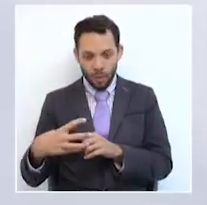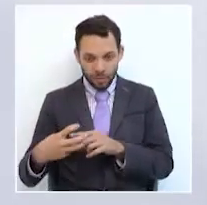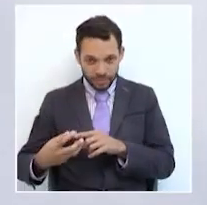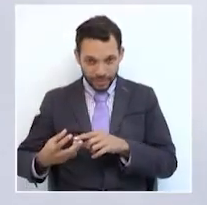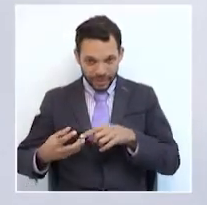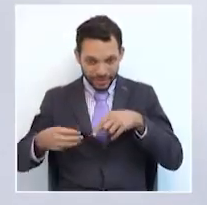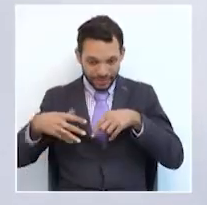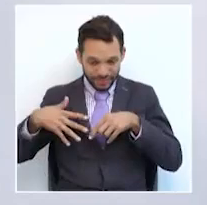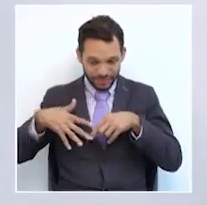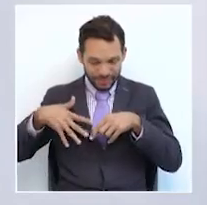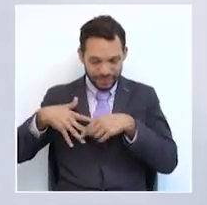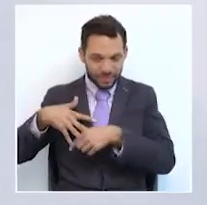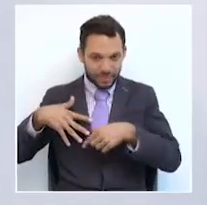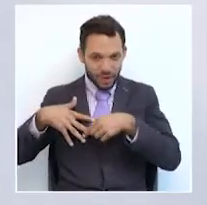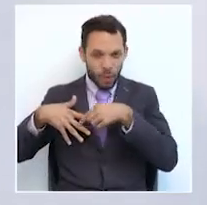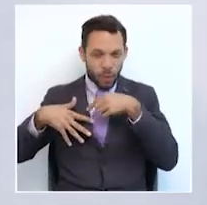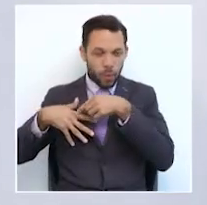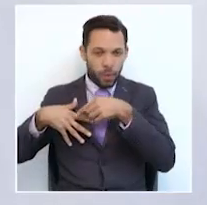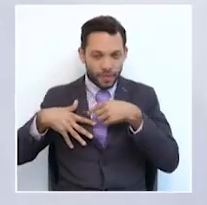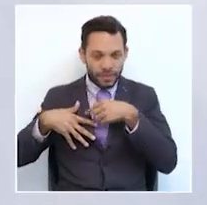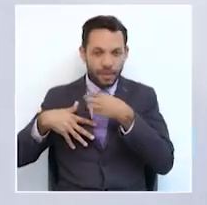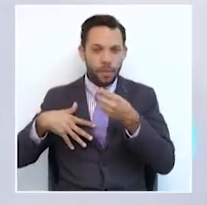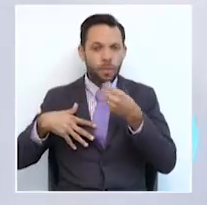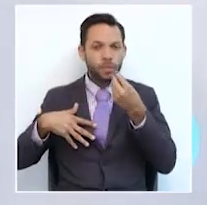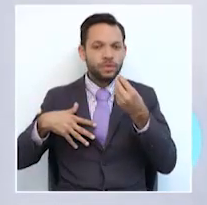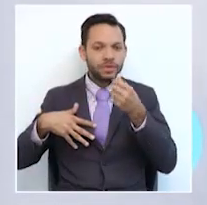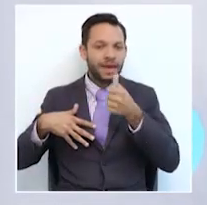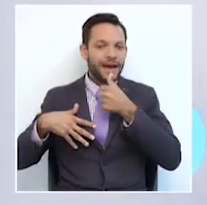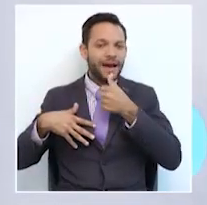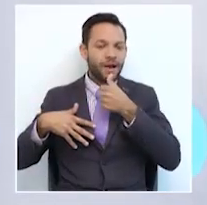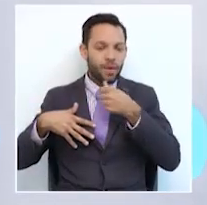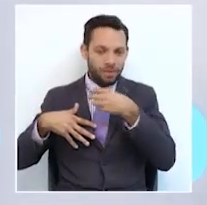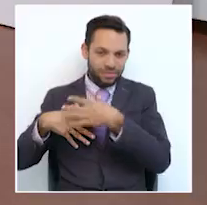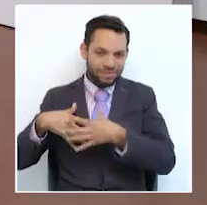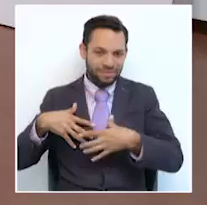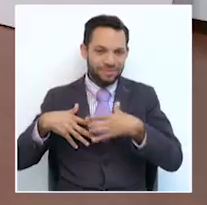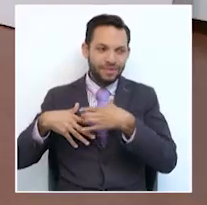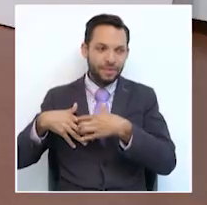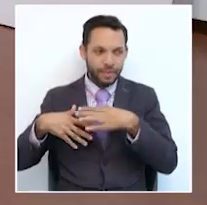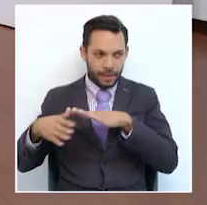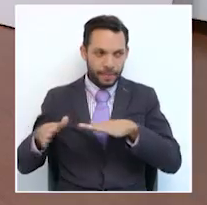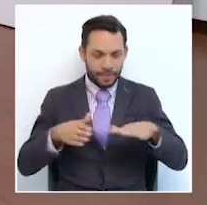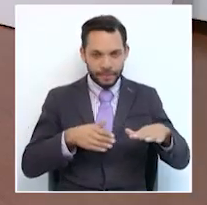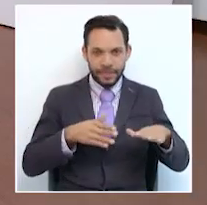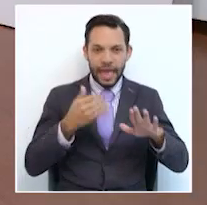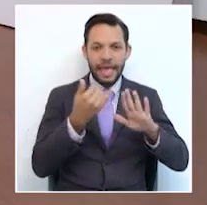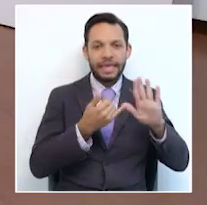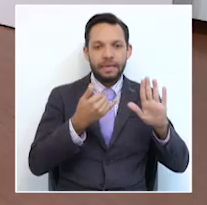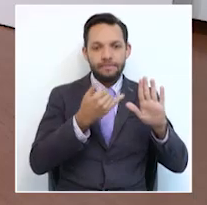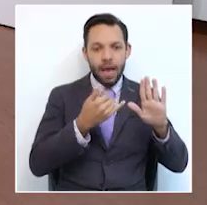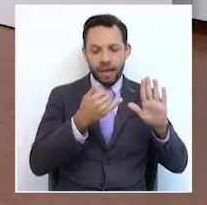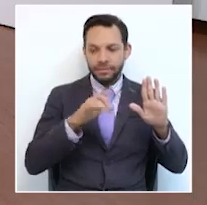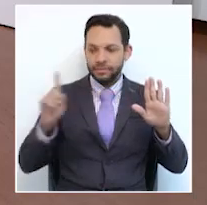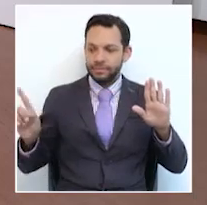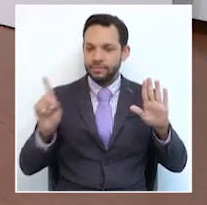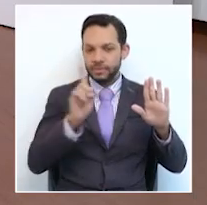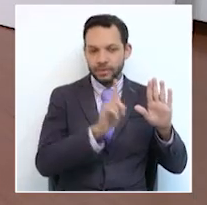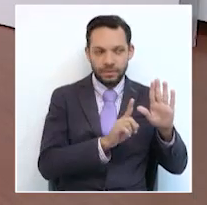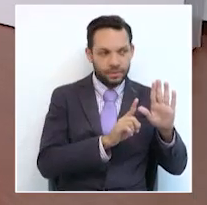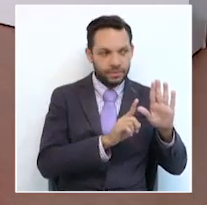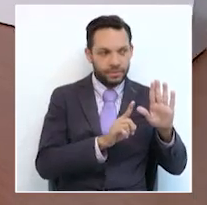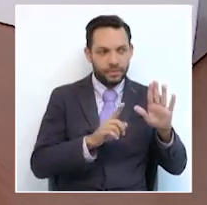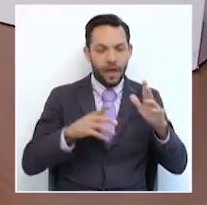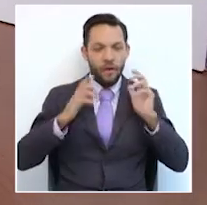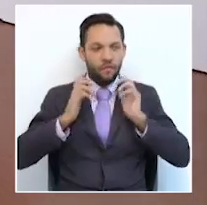en la radiografía uno lo ve acá yo no va a cambiar de imagen para que ustedes vean esto más didáctico eso es lo